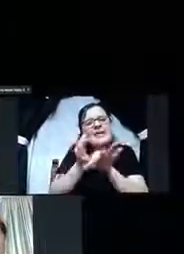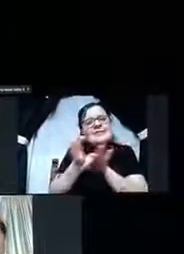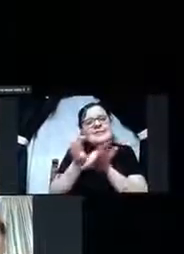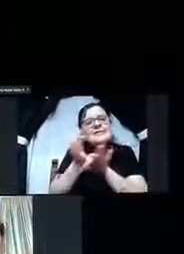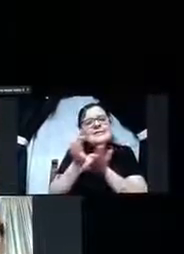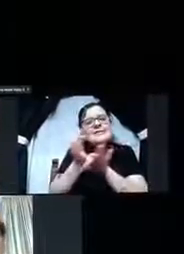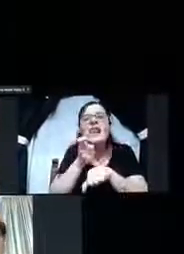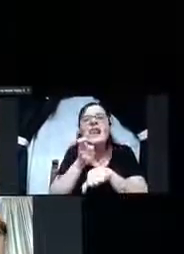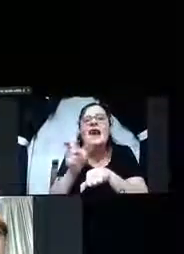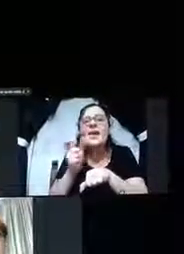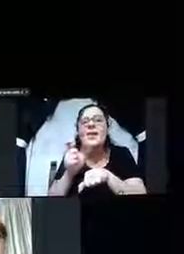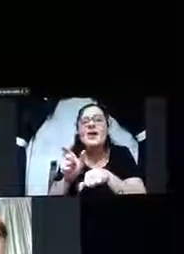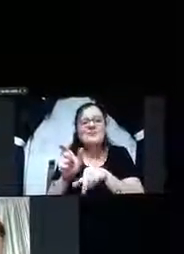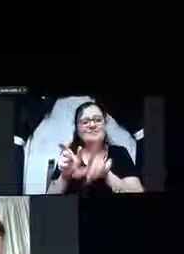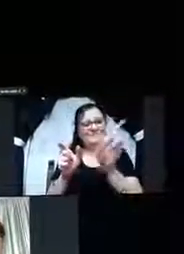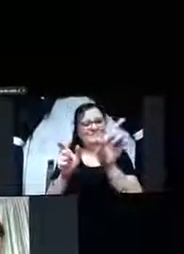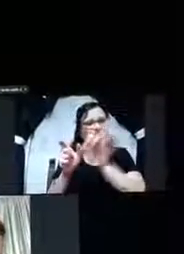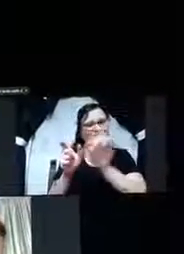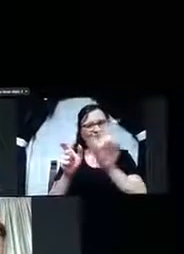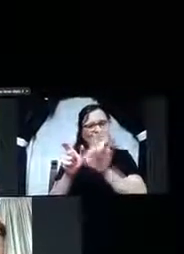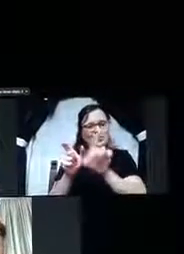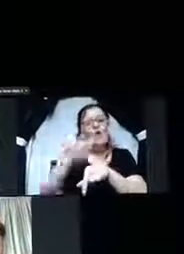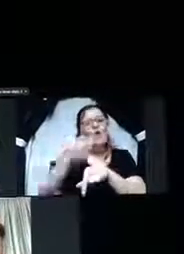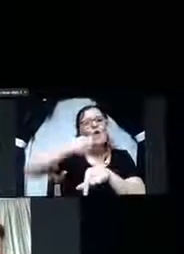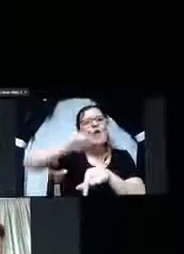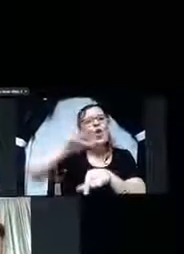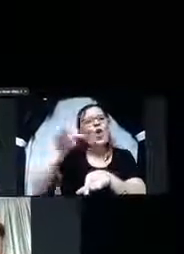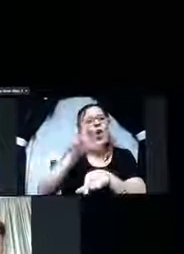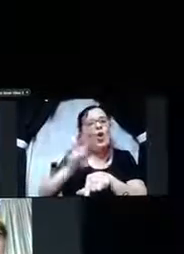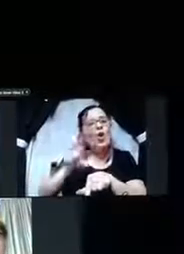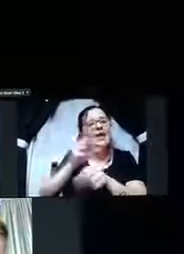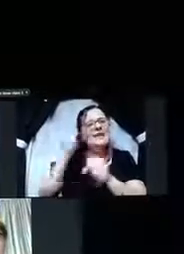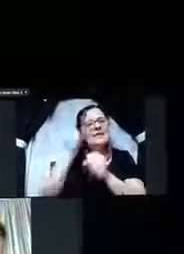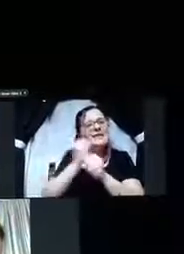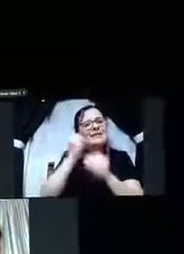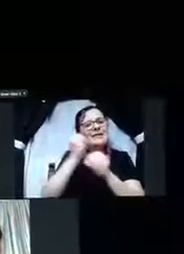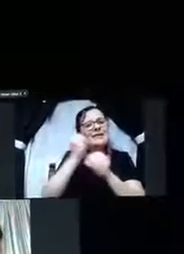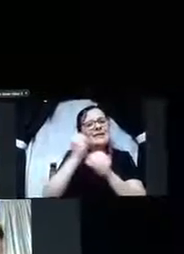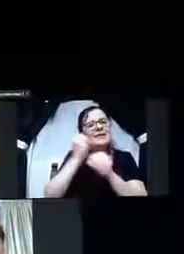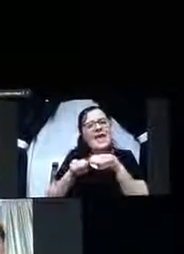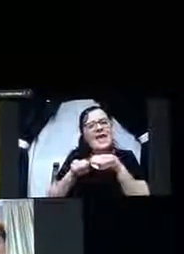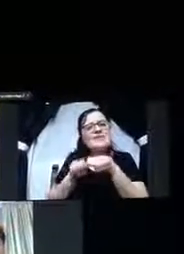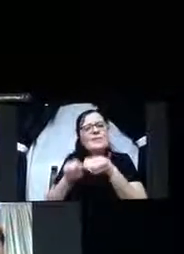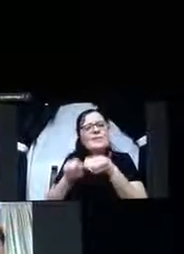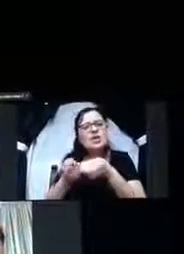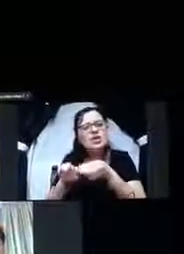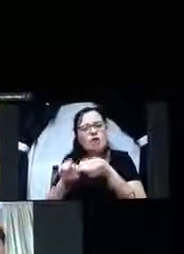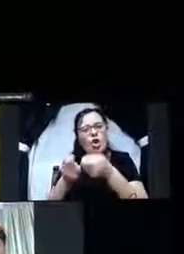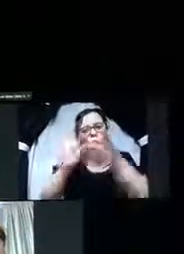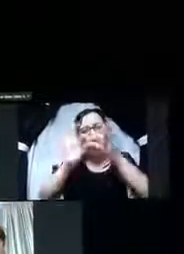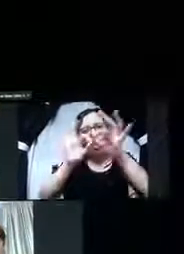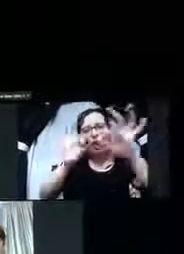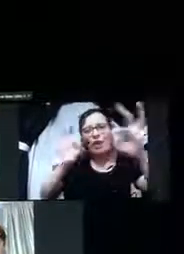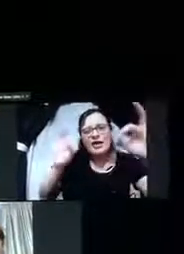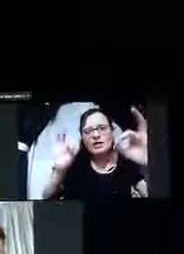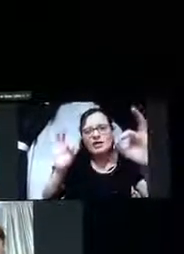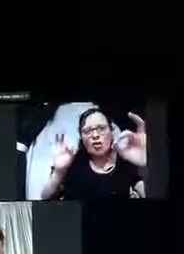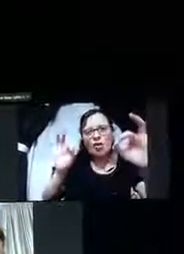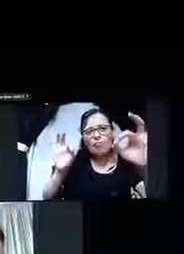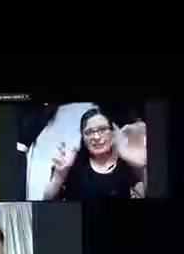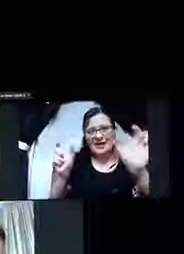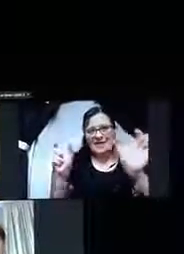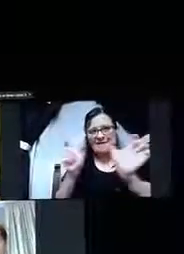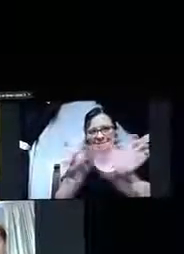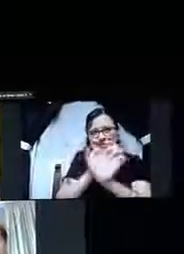la enseñanza de palabras a través de la escritura, sino de la estimulación, ¿sí?, de las estructuras